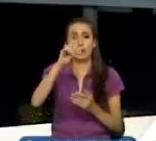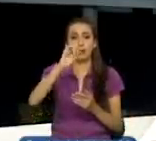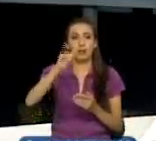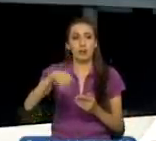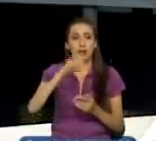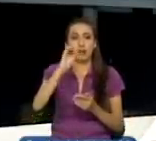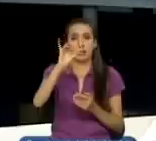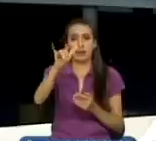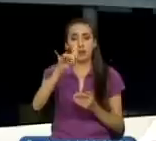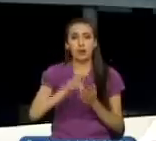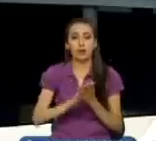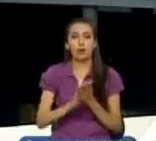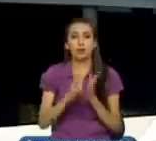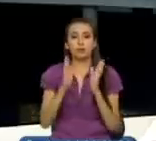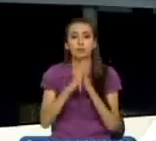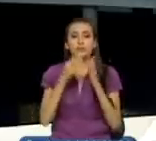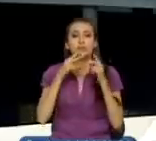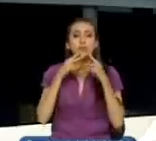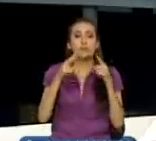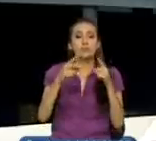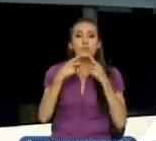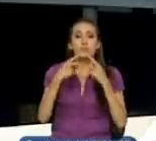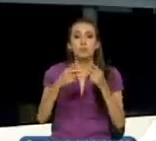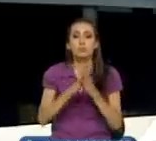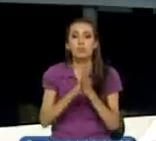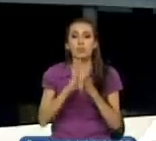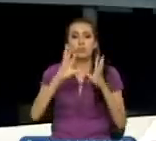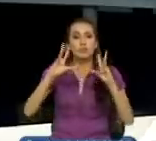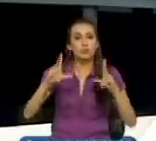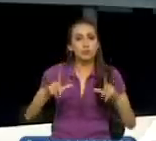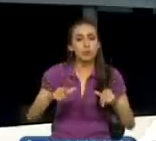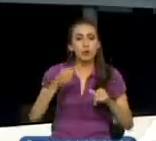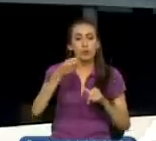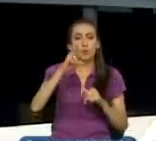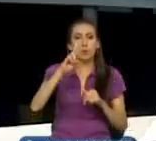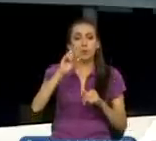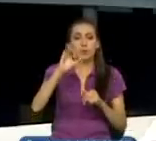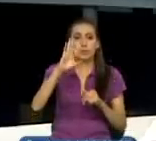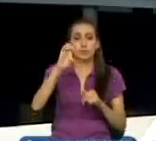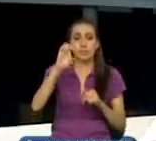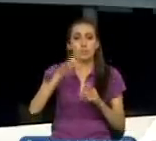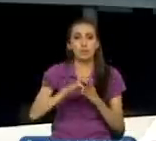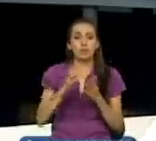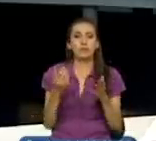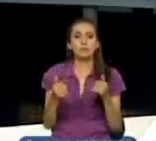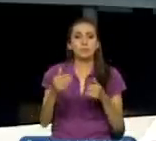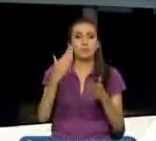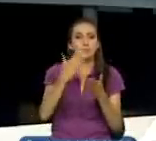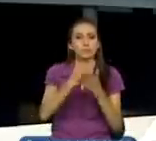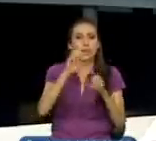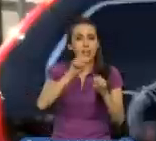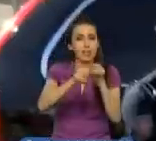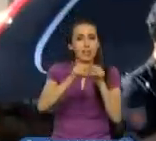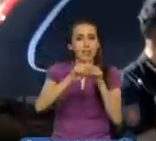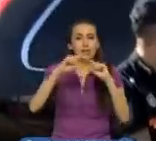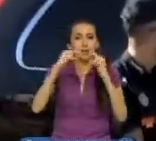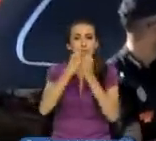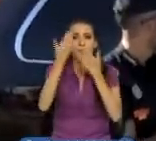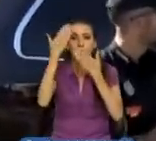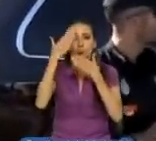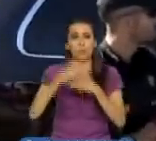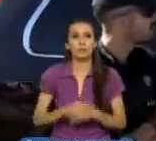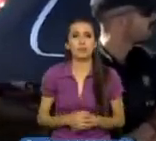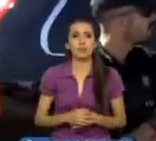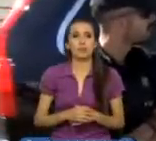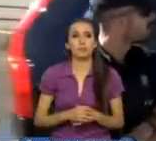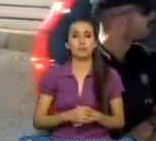audiencia nacional en calidad de testigo en el caso de corrupción gurtel que afecta a su partido